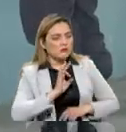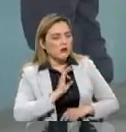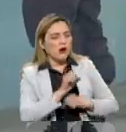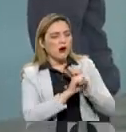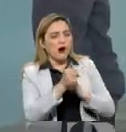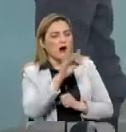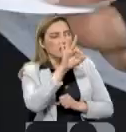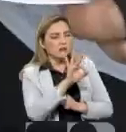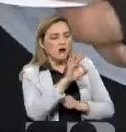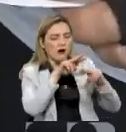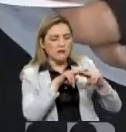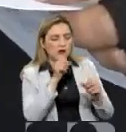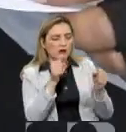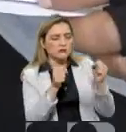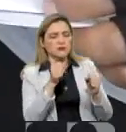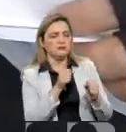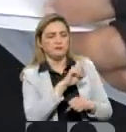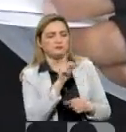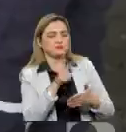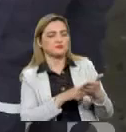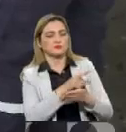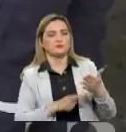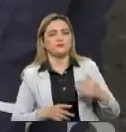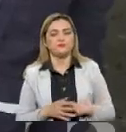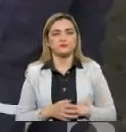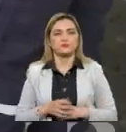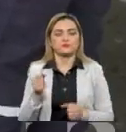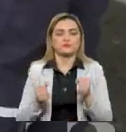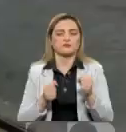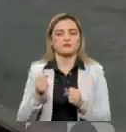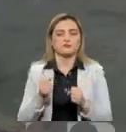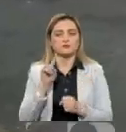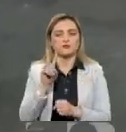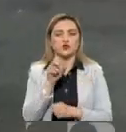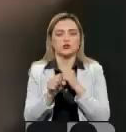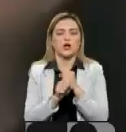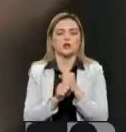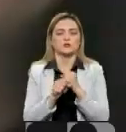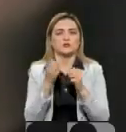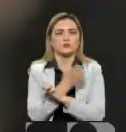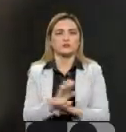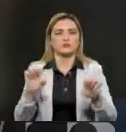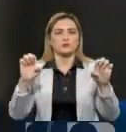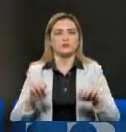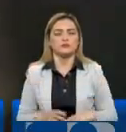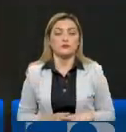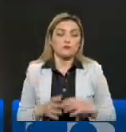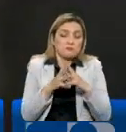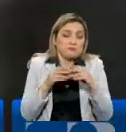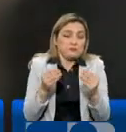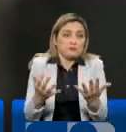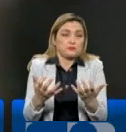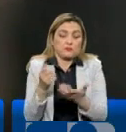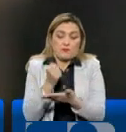año 2019 y evidentemente no lo hizo porque su auto tenía 2 años de exoneración. Me dieron la solución que si es que